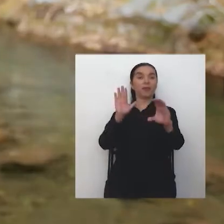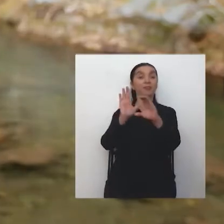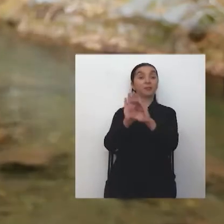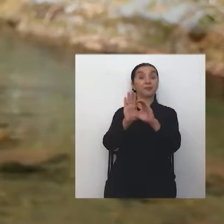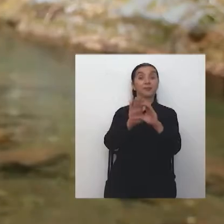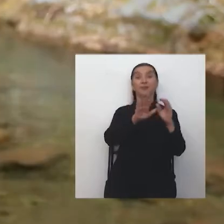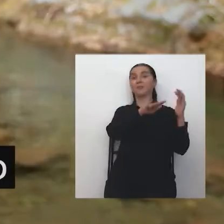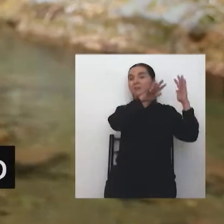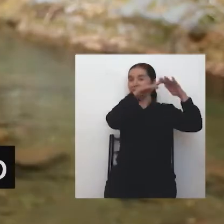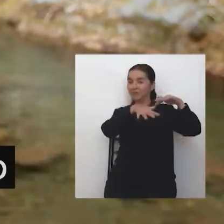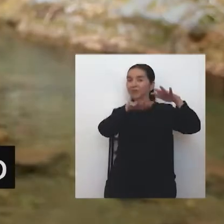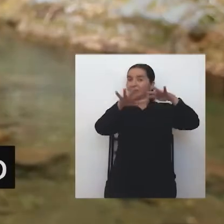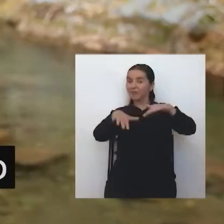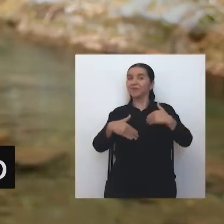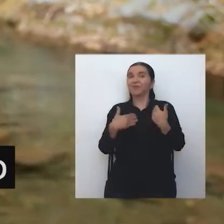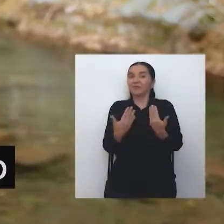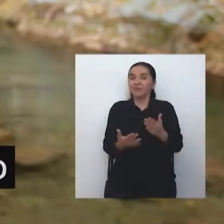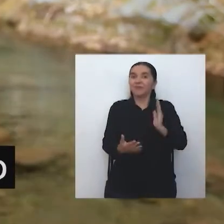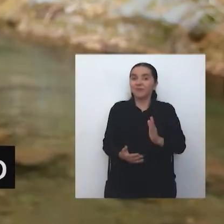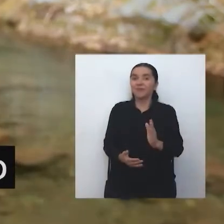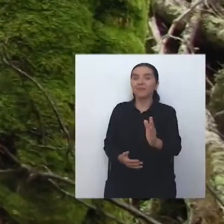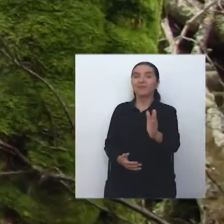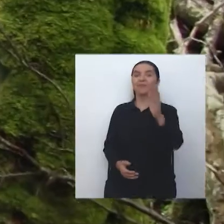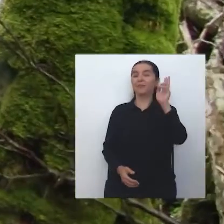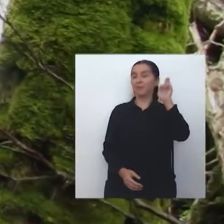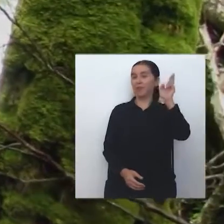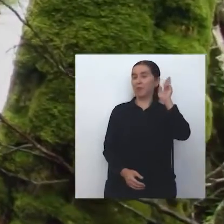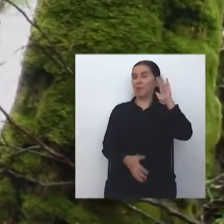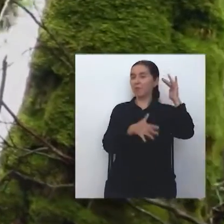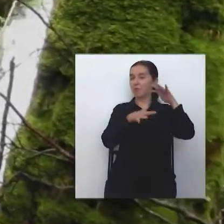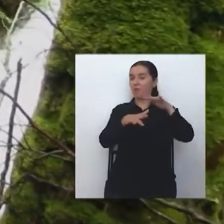Una nueva constitución para que los ríos sigan sonando.